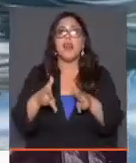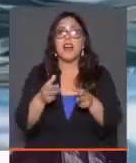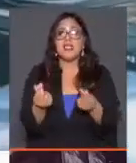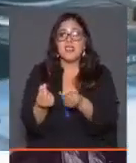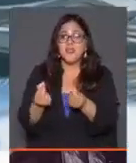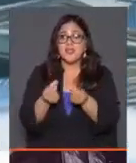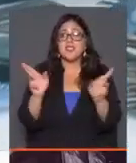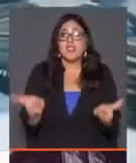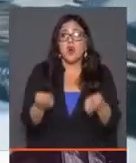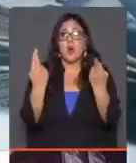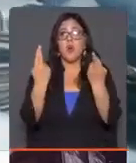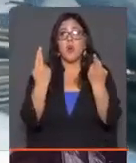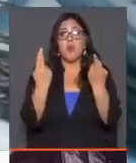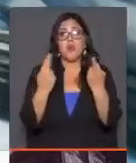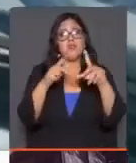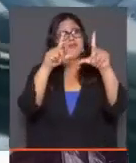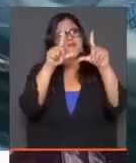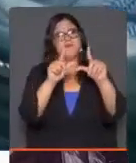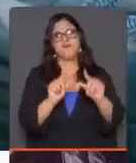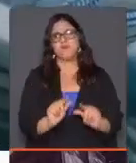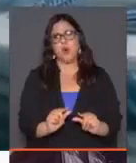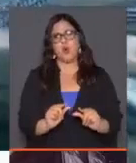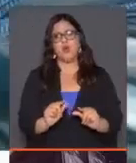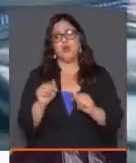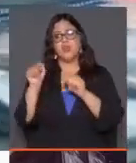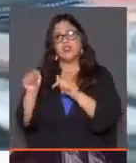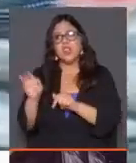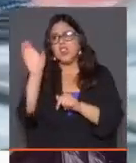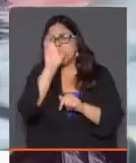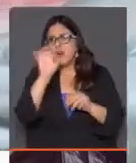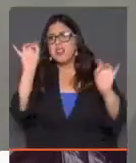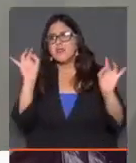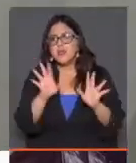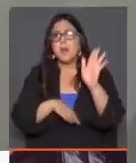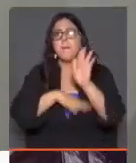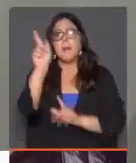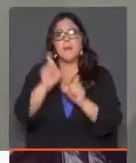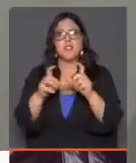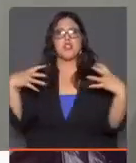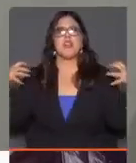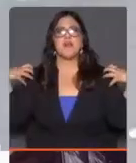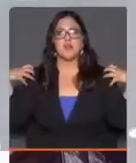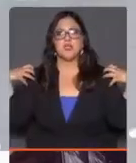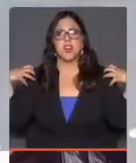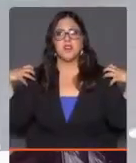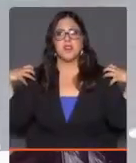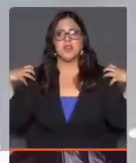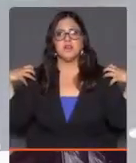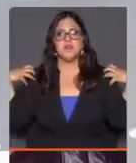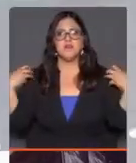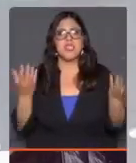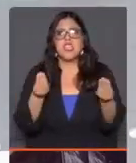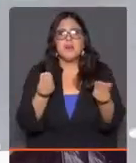recuperado menos de una tercera parte. Buscan establecer, si es que hay más involucrados, en dónde están las armas.